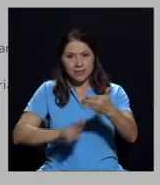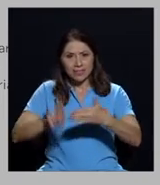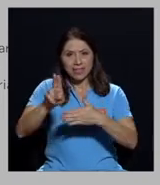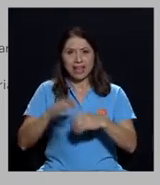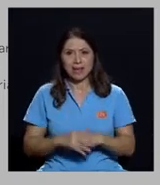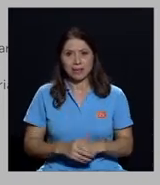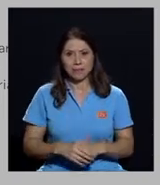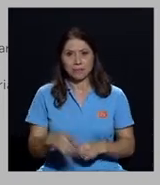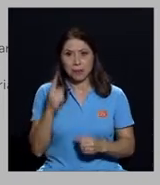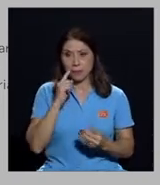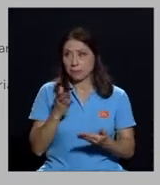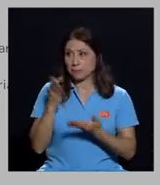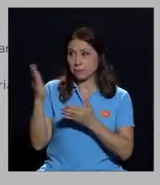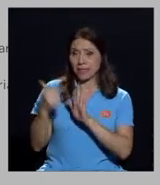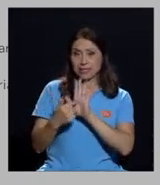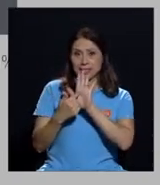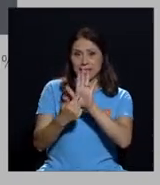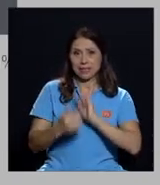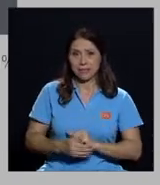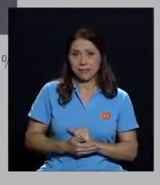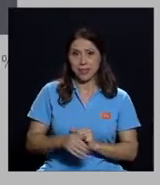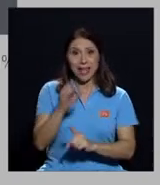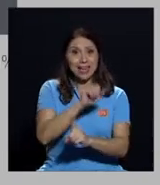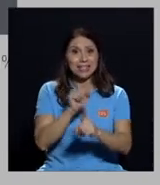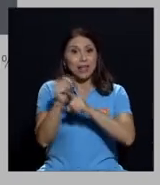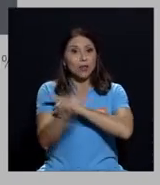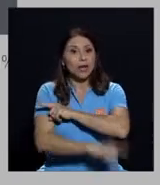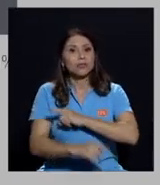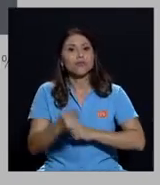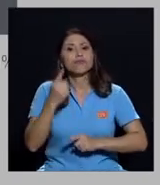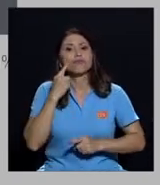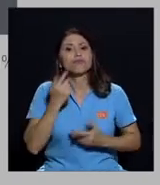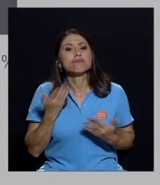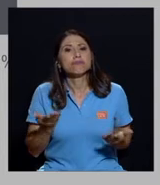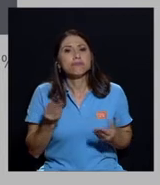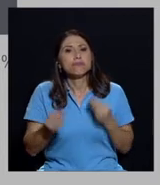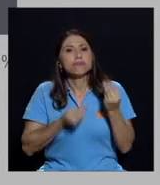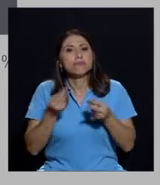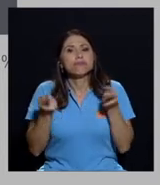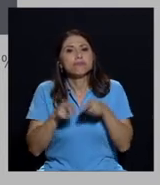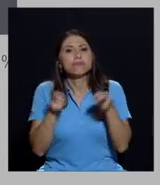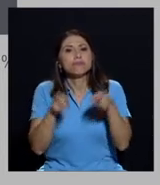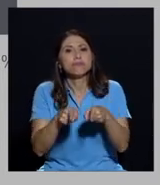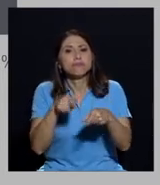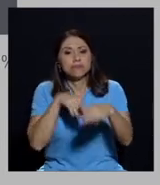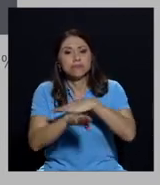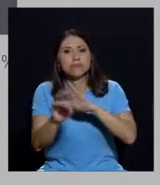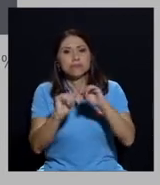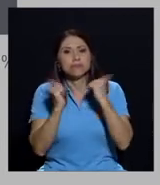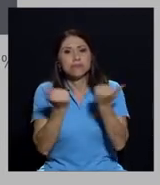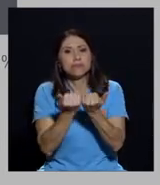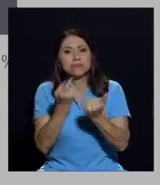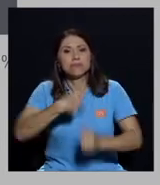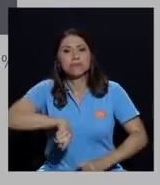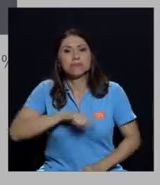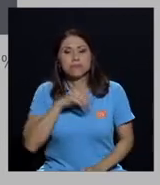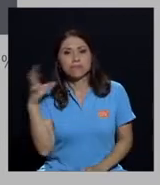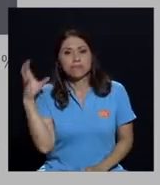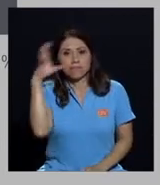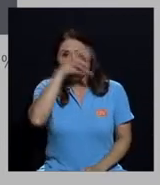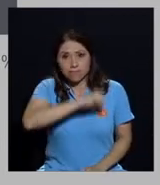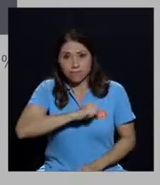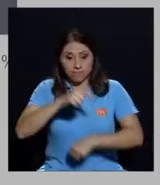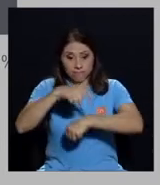siguiente cuando el estado de la nación fue a ver entonces que estaba pasando en las aulas nos encontramos que el tiempo